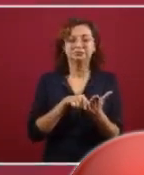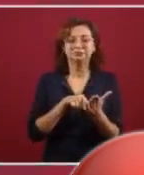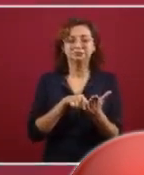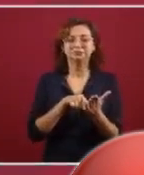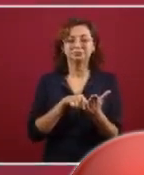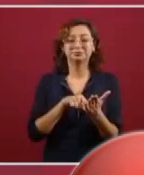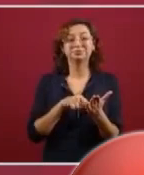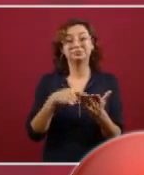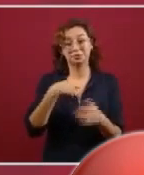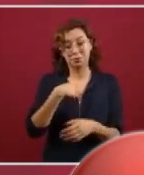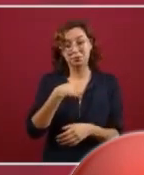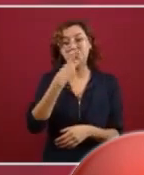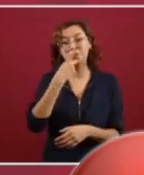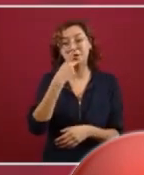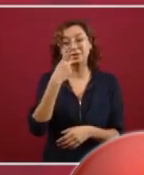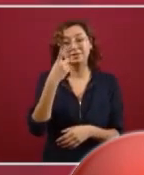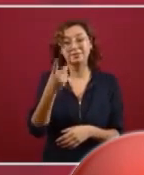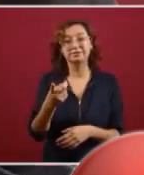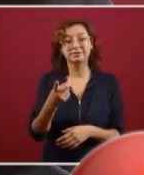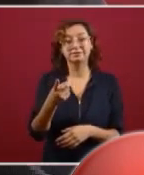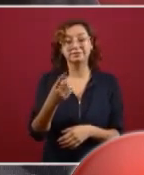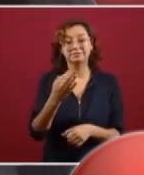lo voy a mencionar